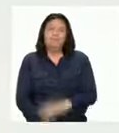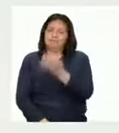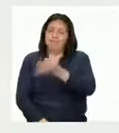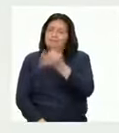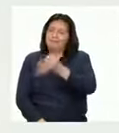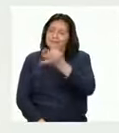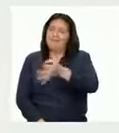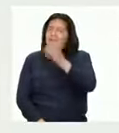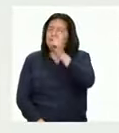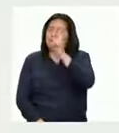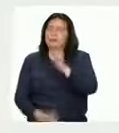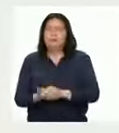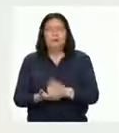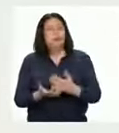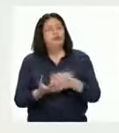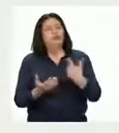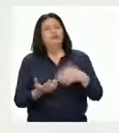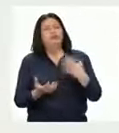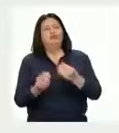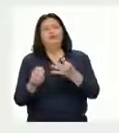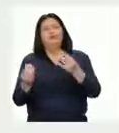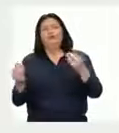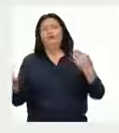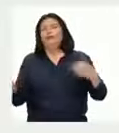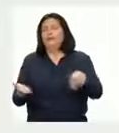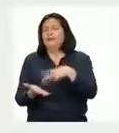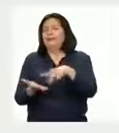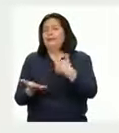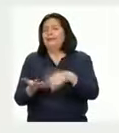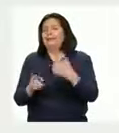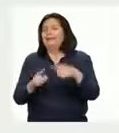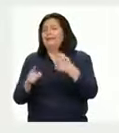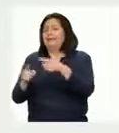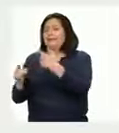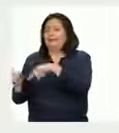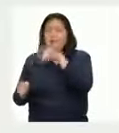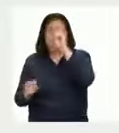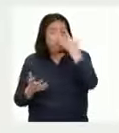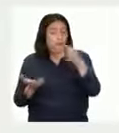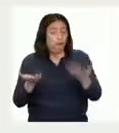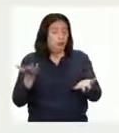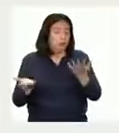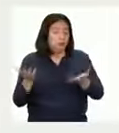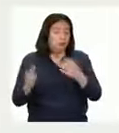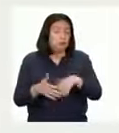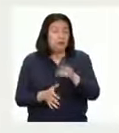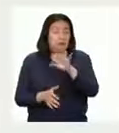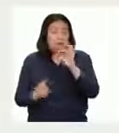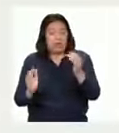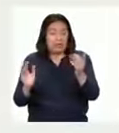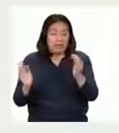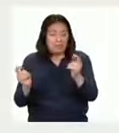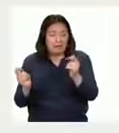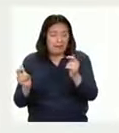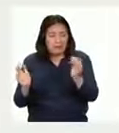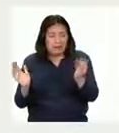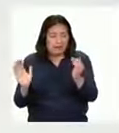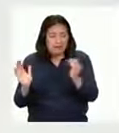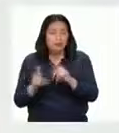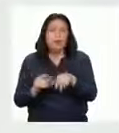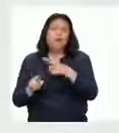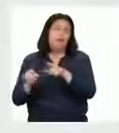Cierto, profesora. Es que tenemos tantas danzas diferentes en el Perú que podemos encontrar ciertas similitudes y diferencias en cada región del